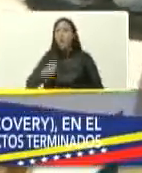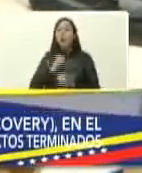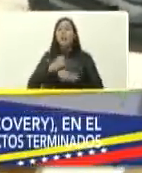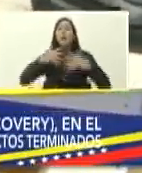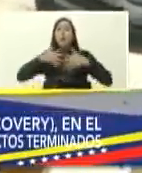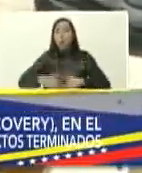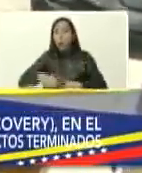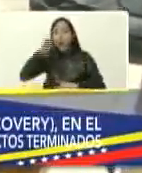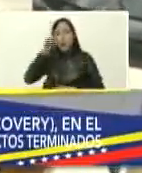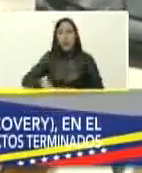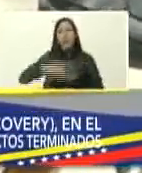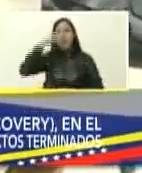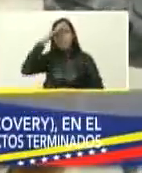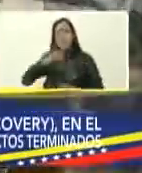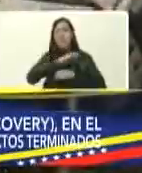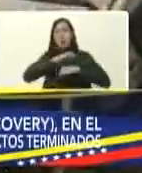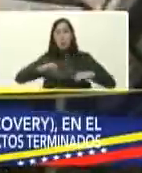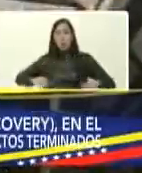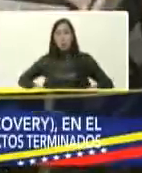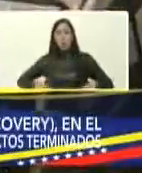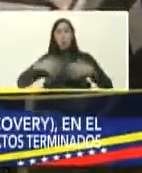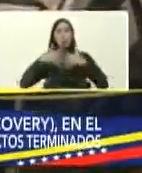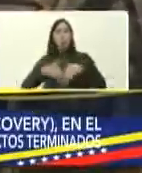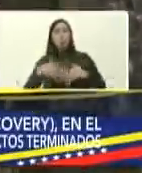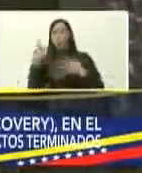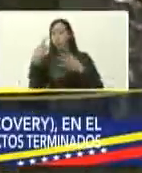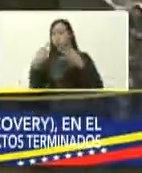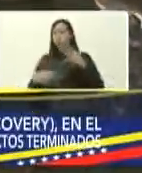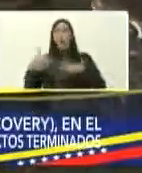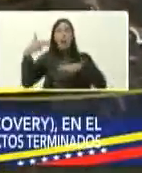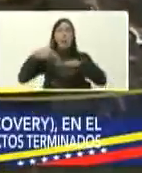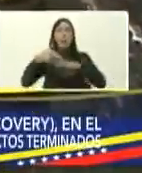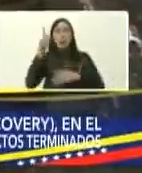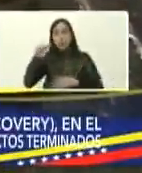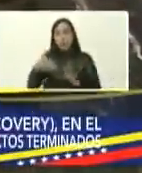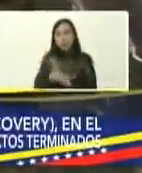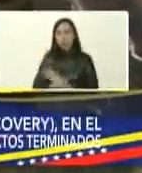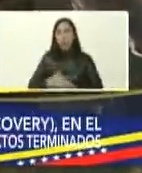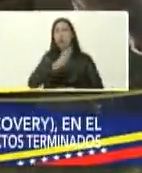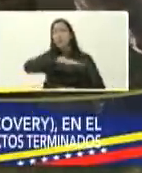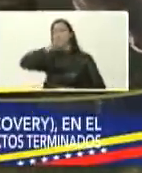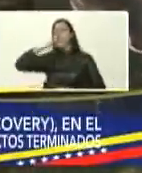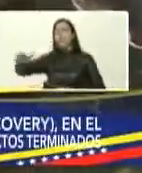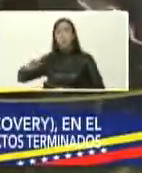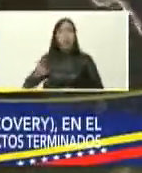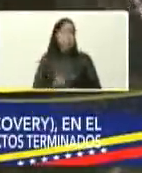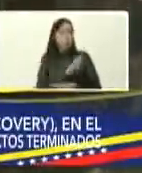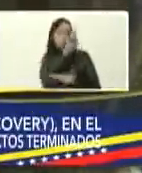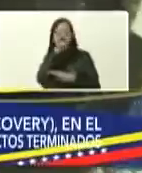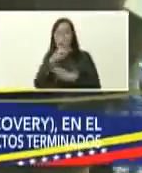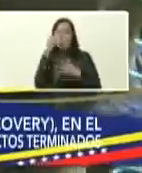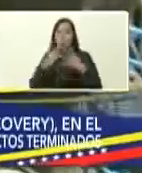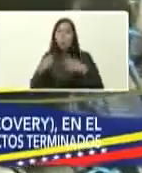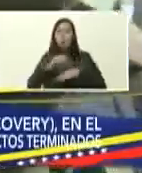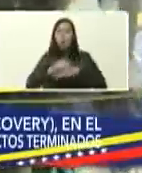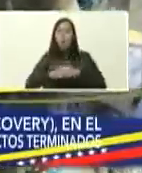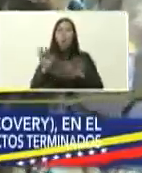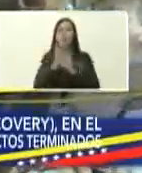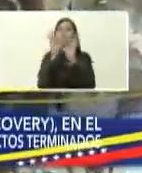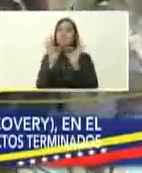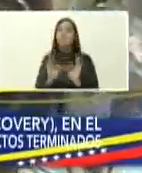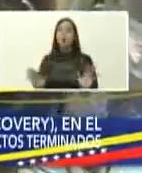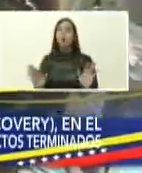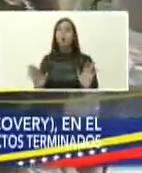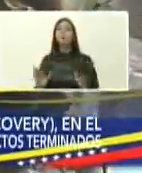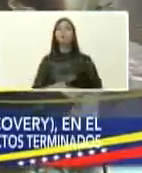militar, industrial, de hidrocarburos, para montaña. Es, bueno, de usos múltiples este calzado, presidente,